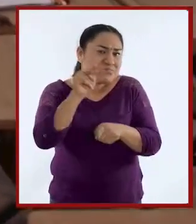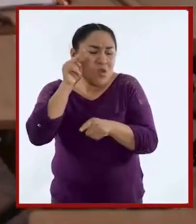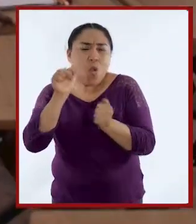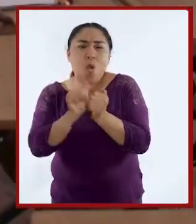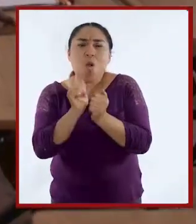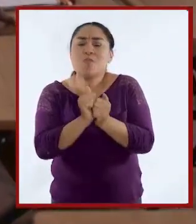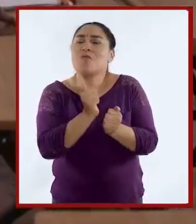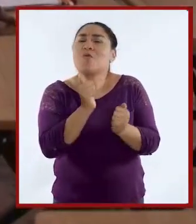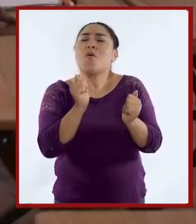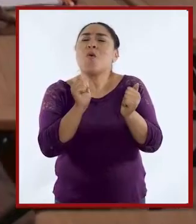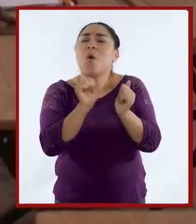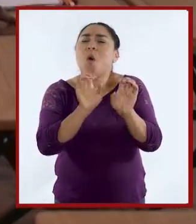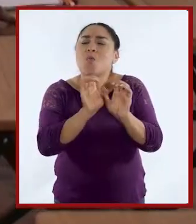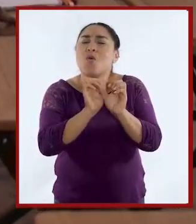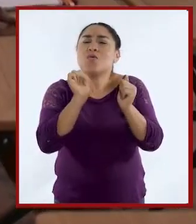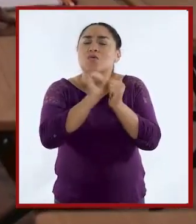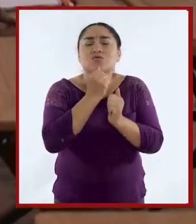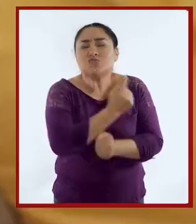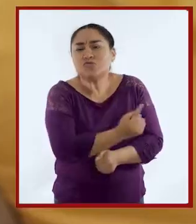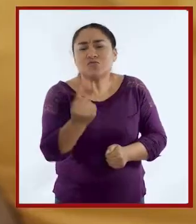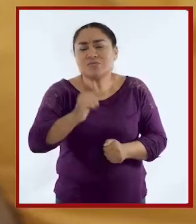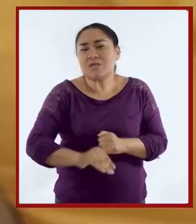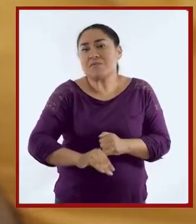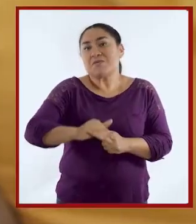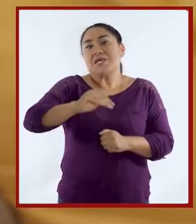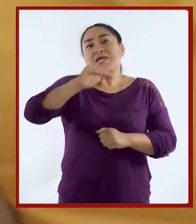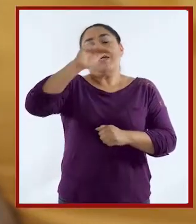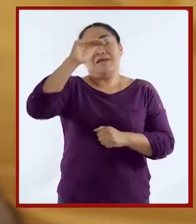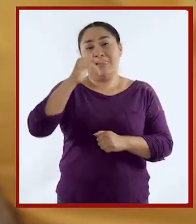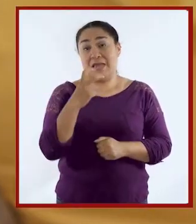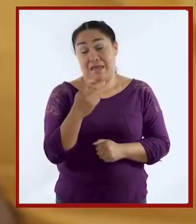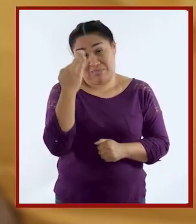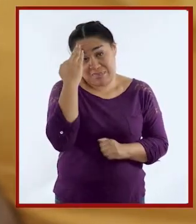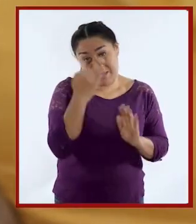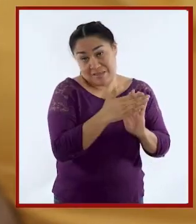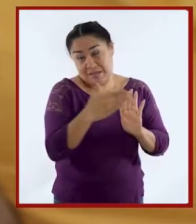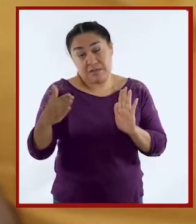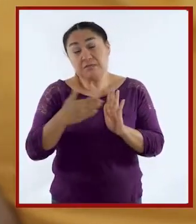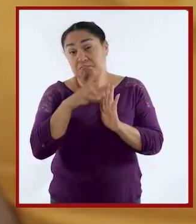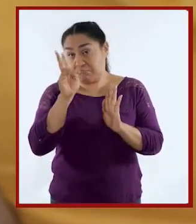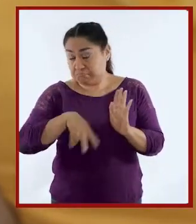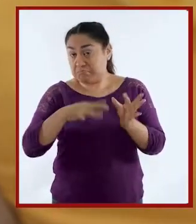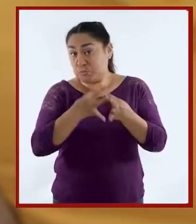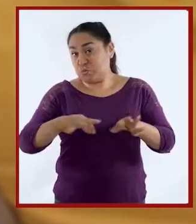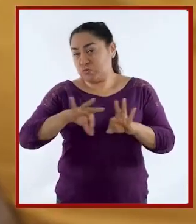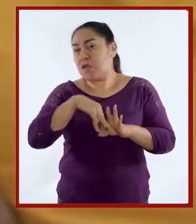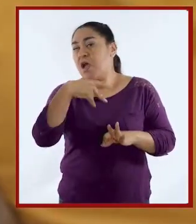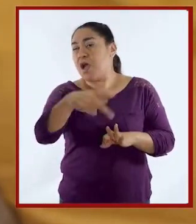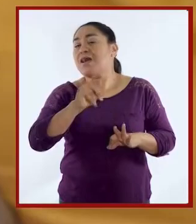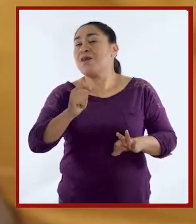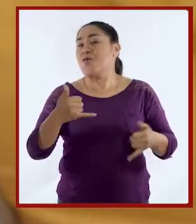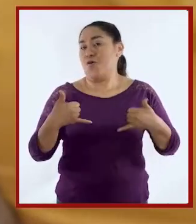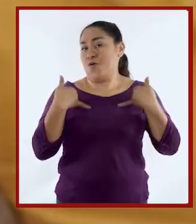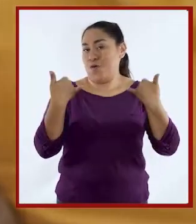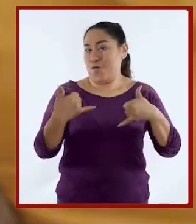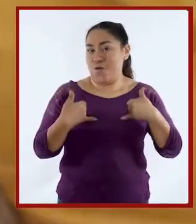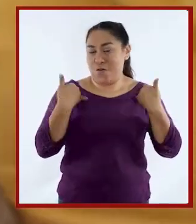crecer a esos niños, a esos jóvenes, en esta etapa tan interesante de la adolescencia.